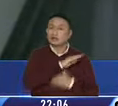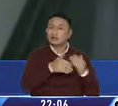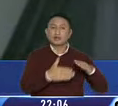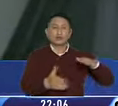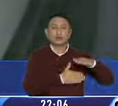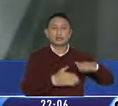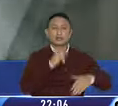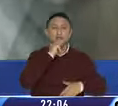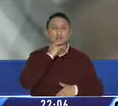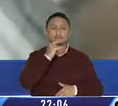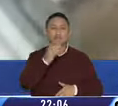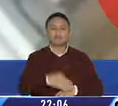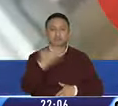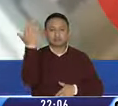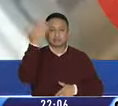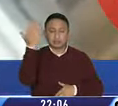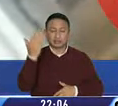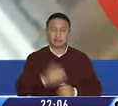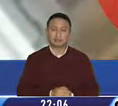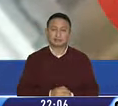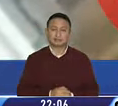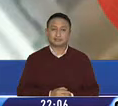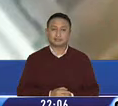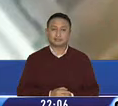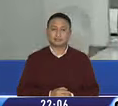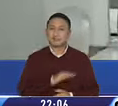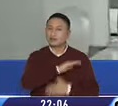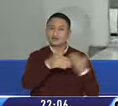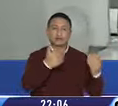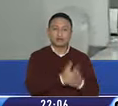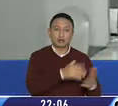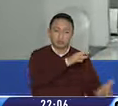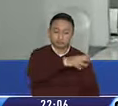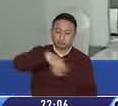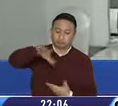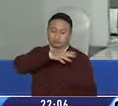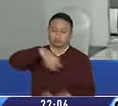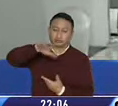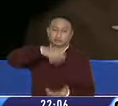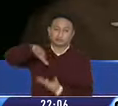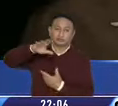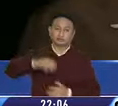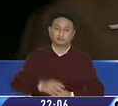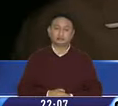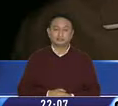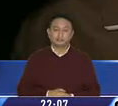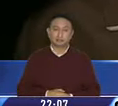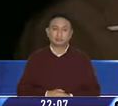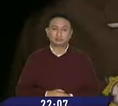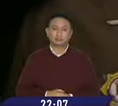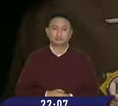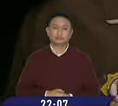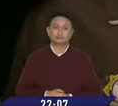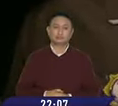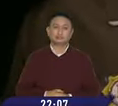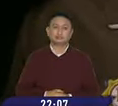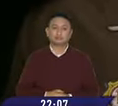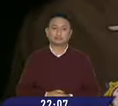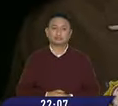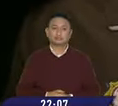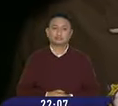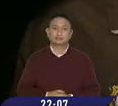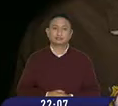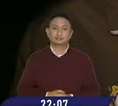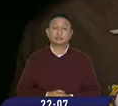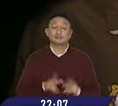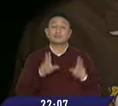cocinas, refrigeradoras, televisores de alta gama, en fin, como que preferían lo grande. El área de acción es justamente todo lo que es